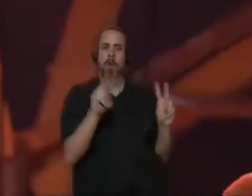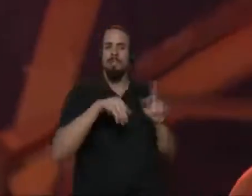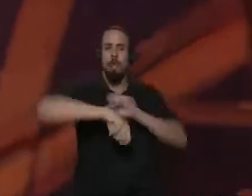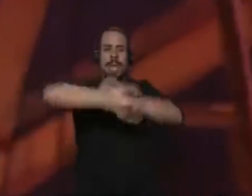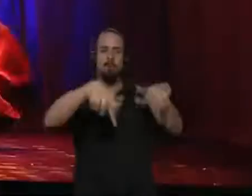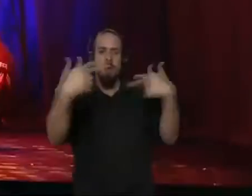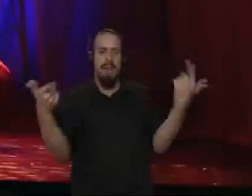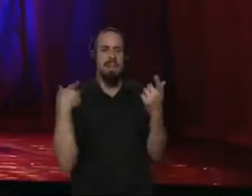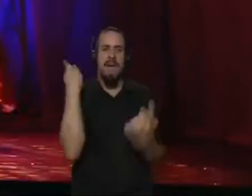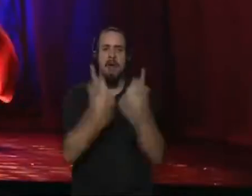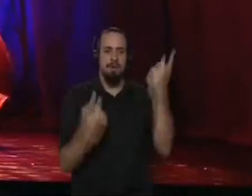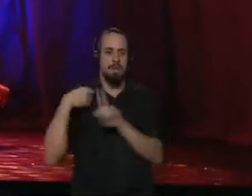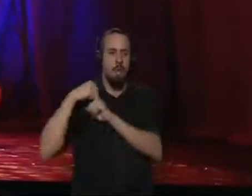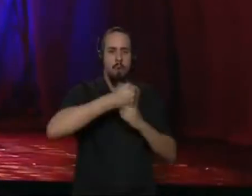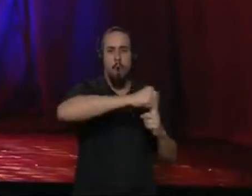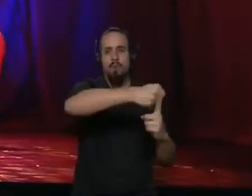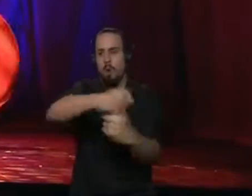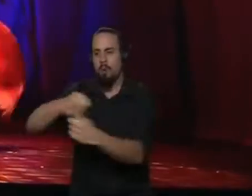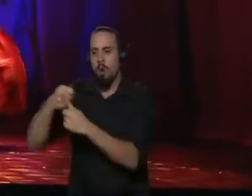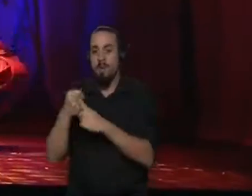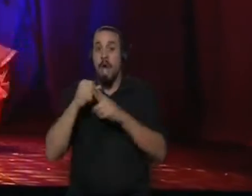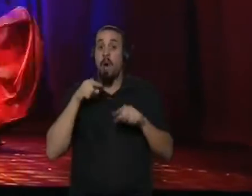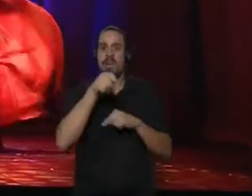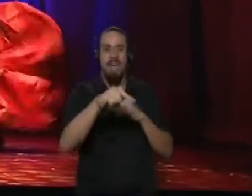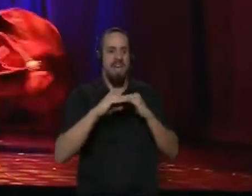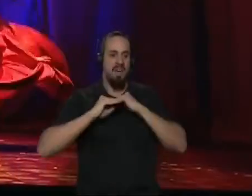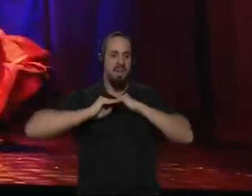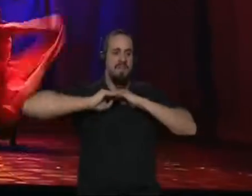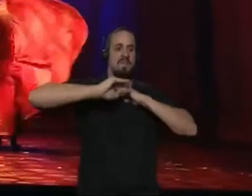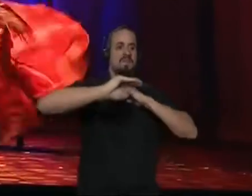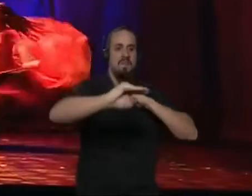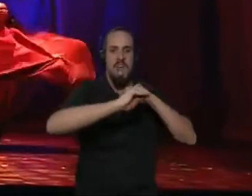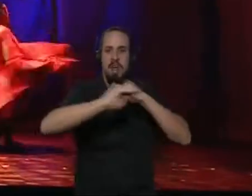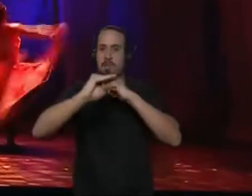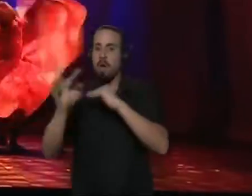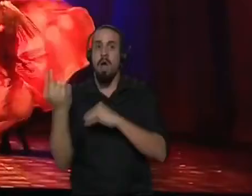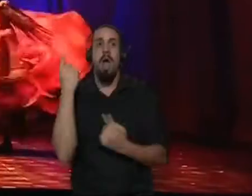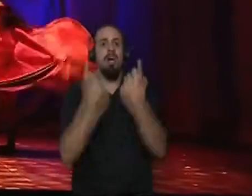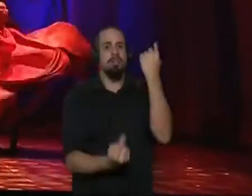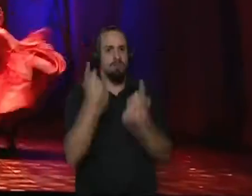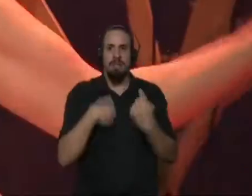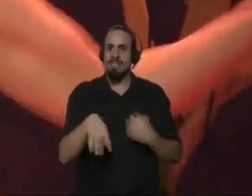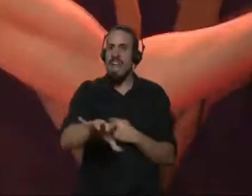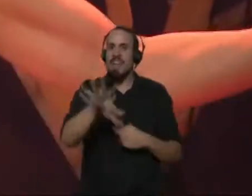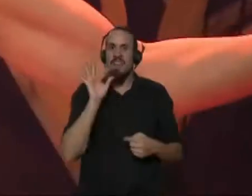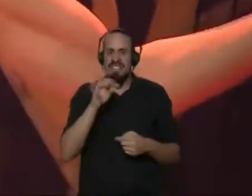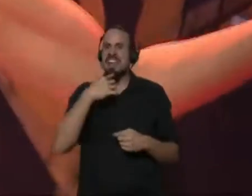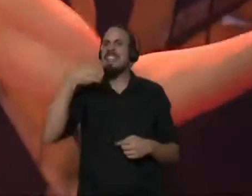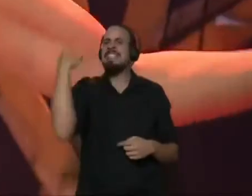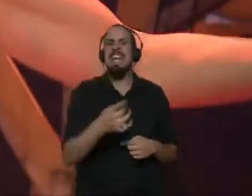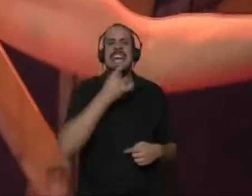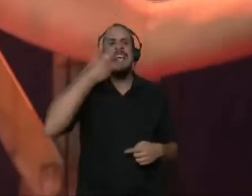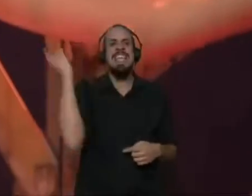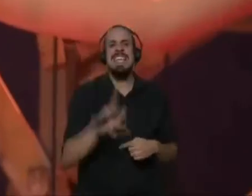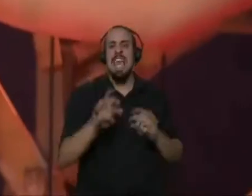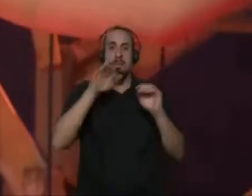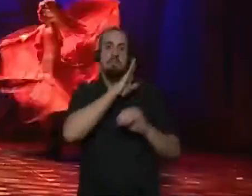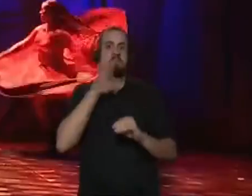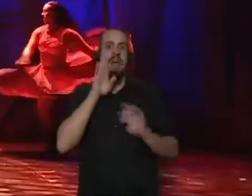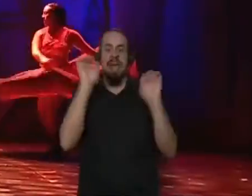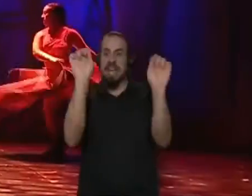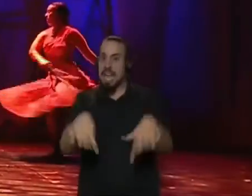belleza. Y ante eso, la firmeza con la que más de una vez vuelve a decirnos, ¿quién es la madre naturaleza?